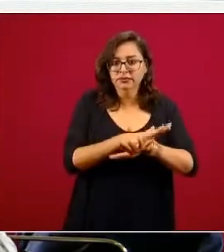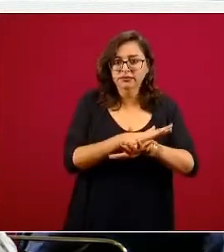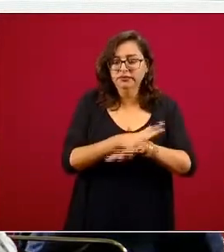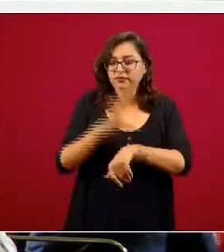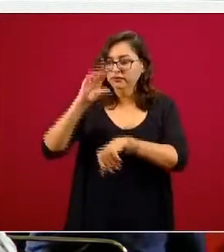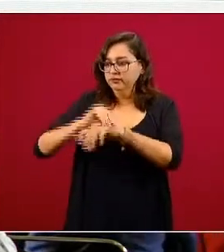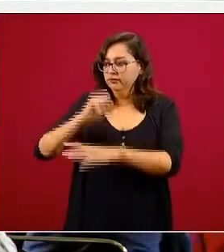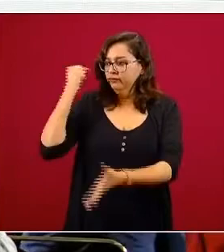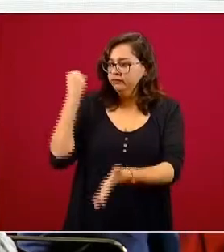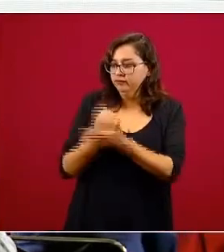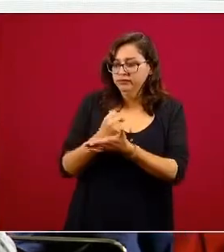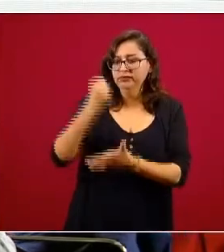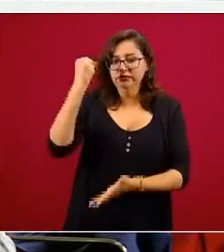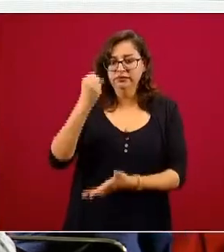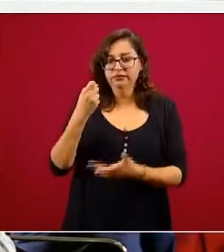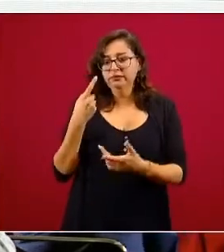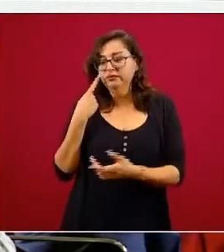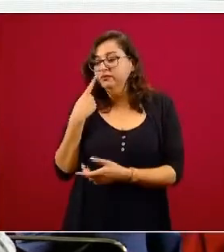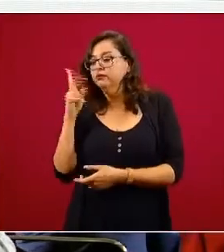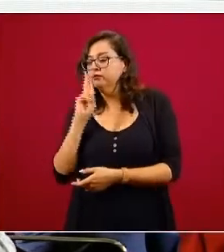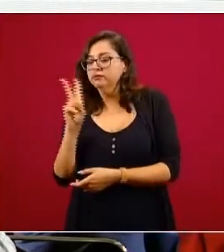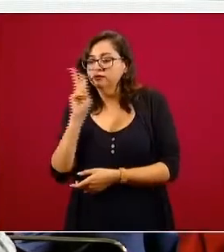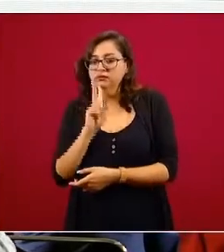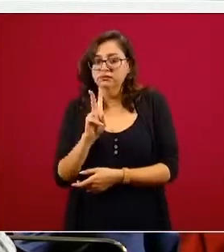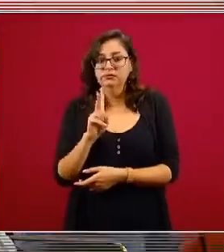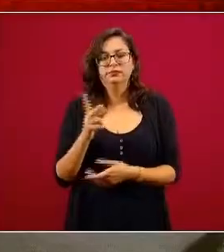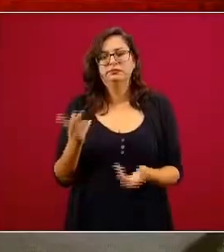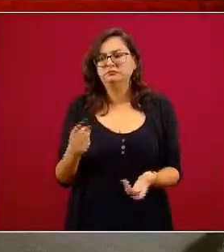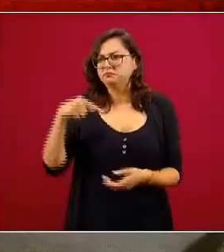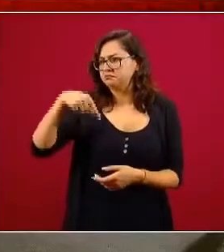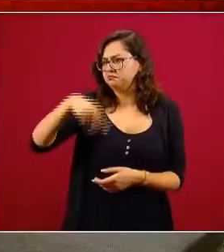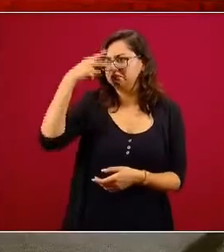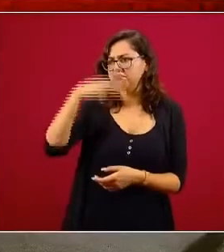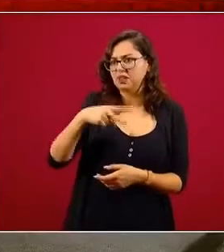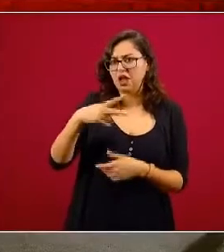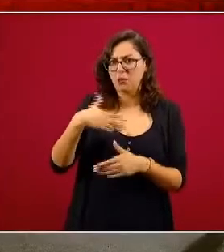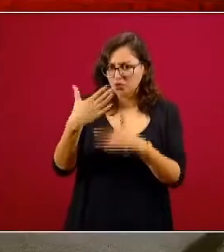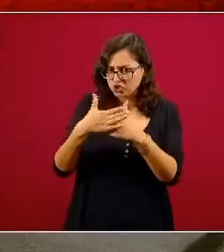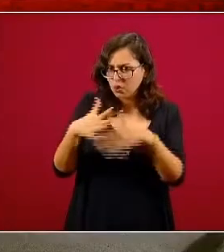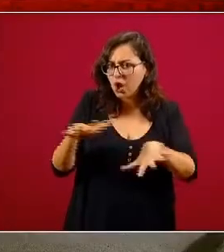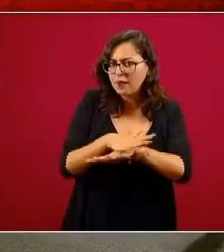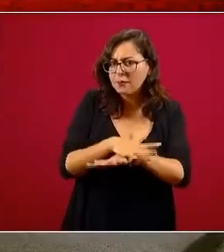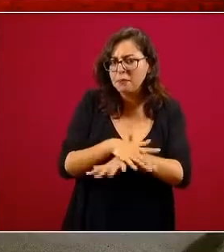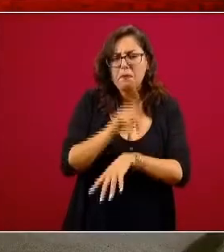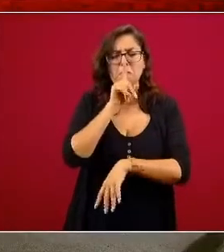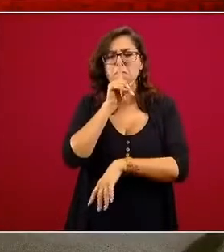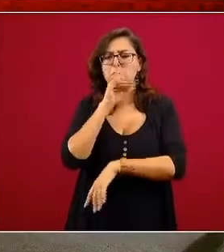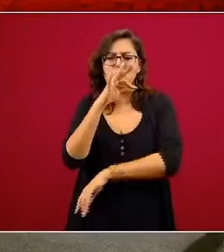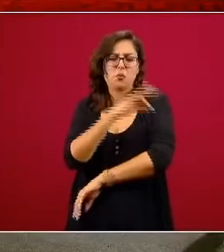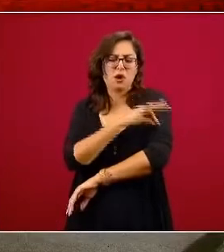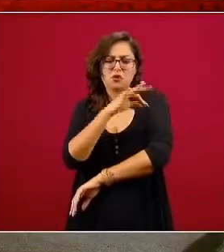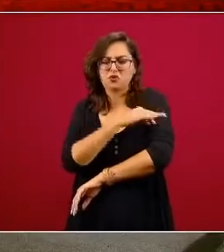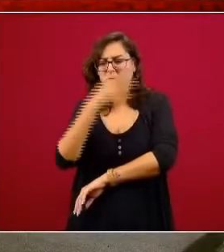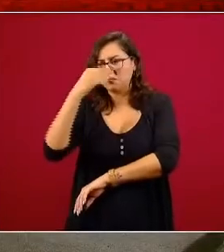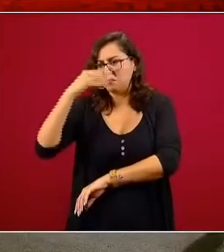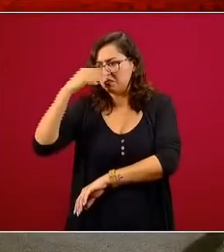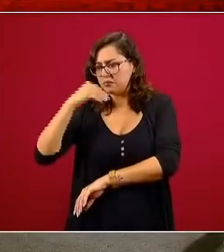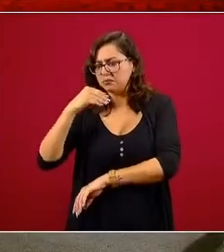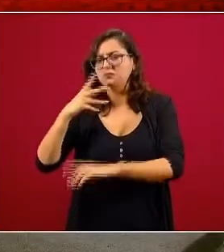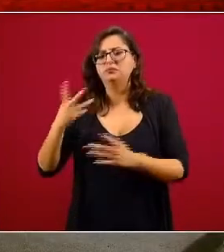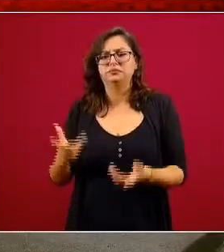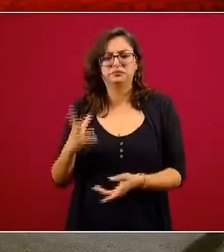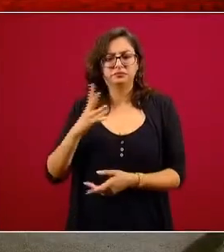licencia sanitaria en cada uno de los países. No es el caso de México, en este caso la vacuna contra la influenza, hay más de